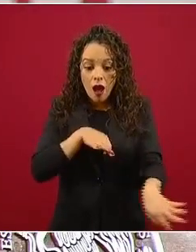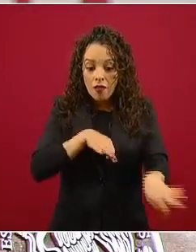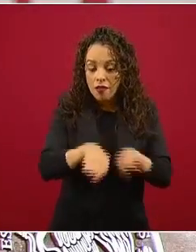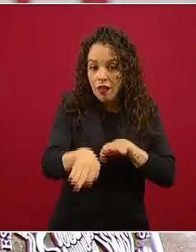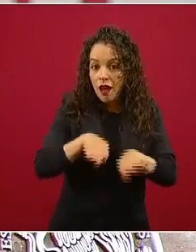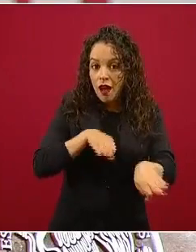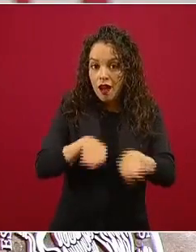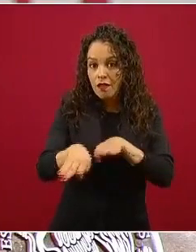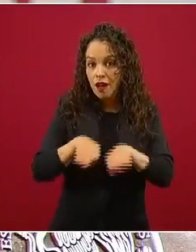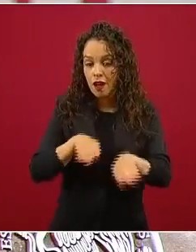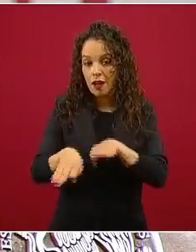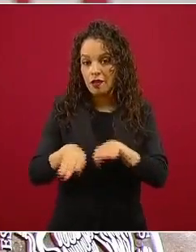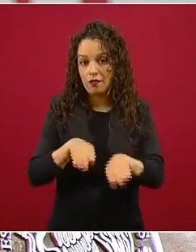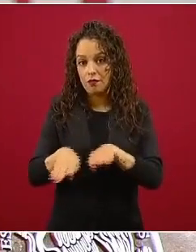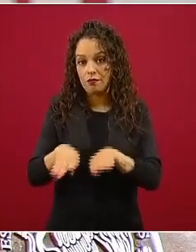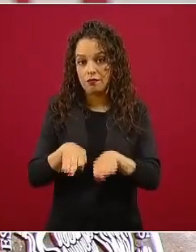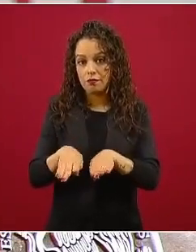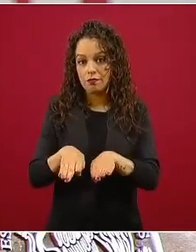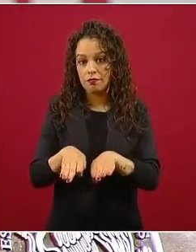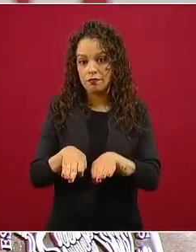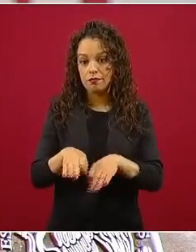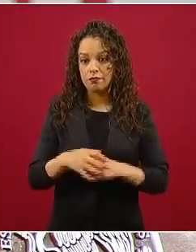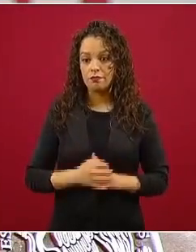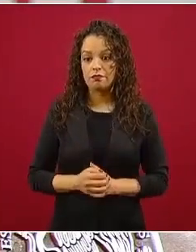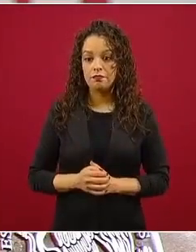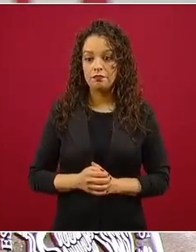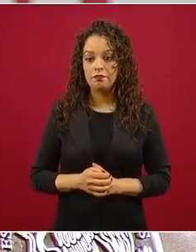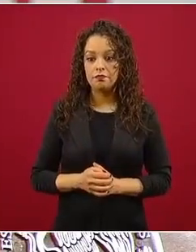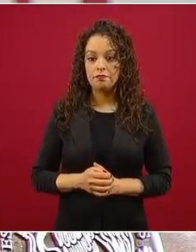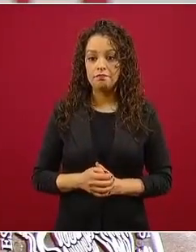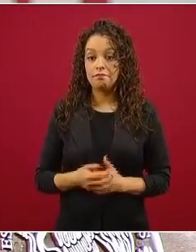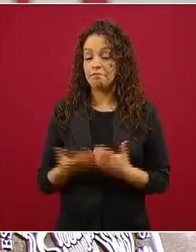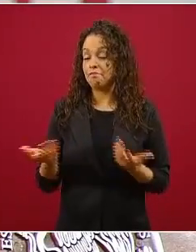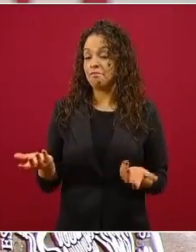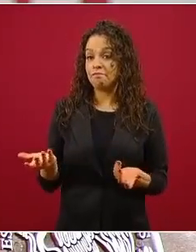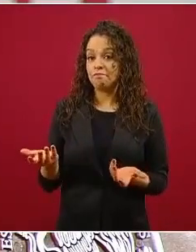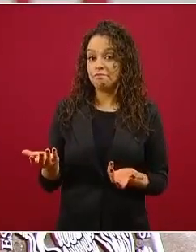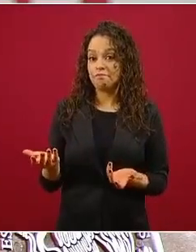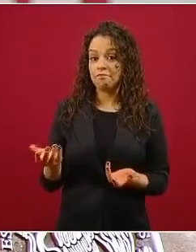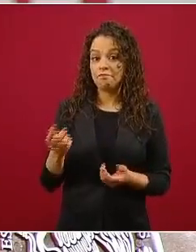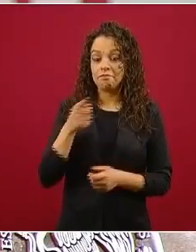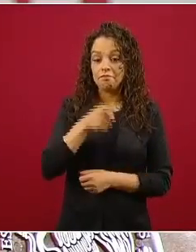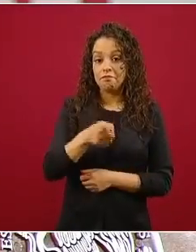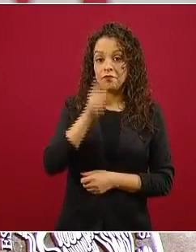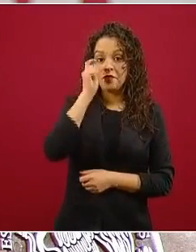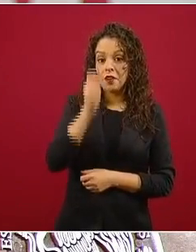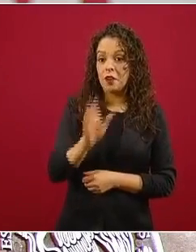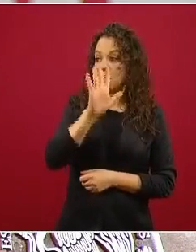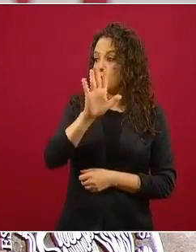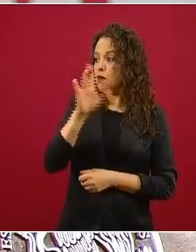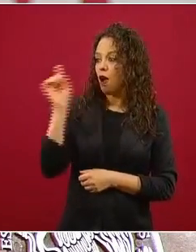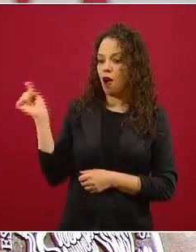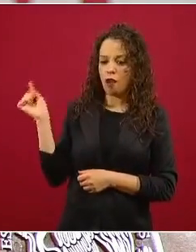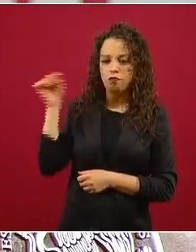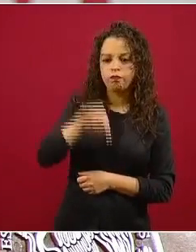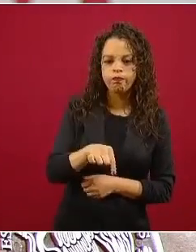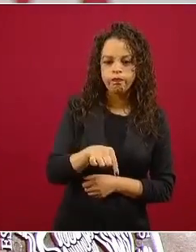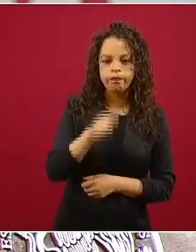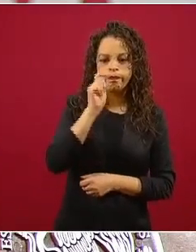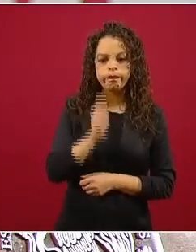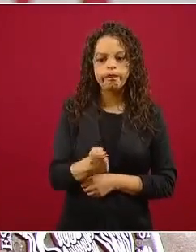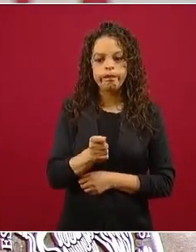No es que venga una inspección y no se está cumpliendo con